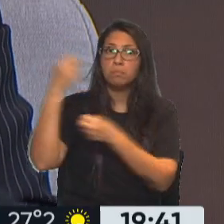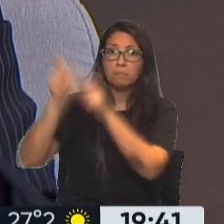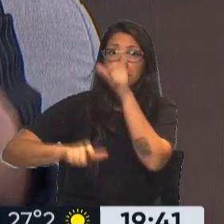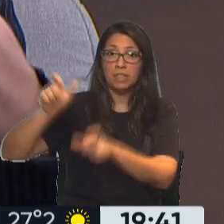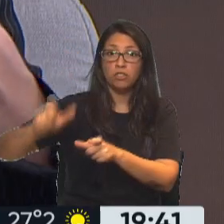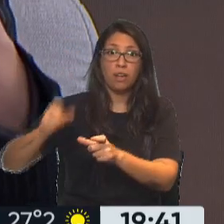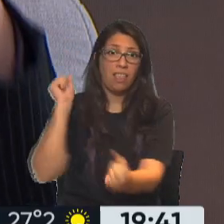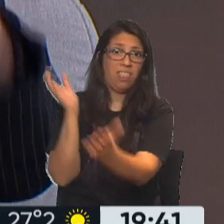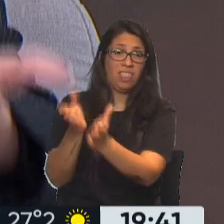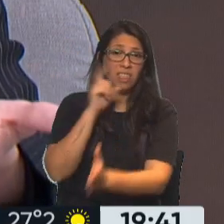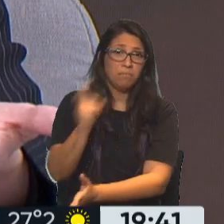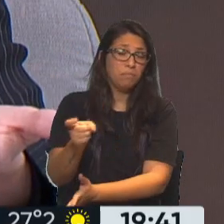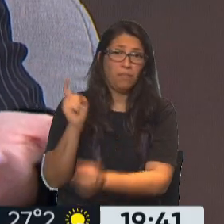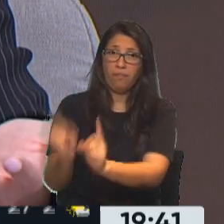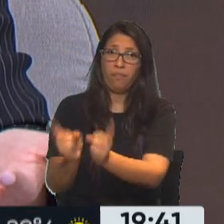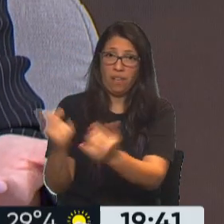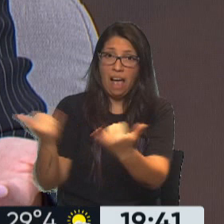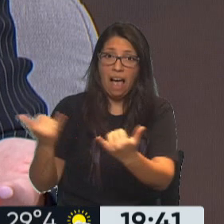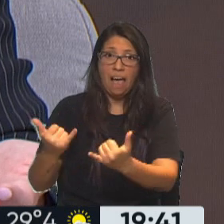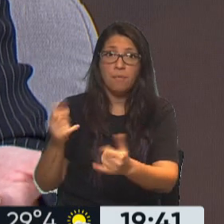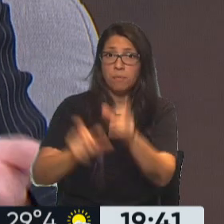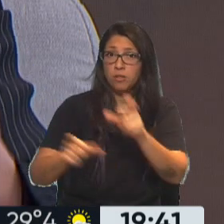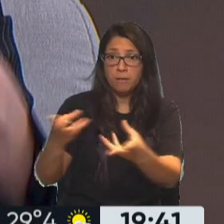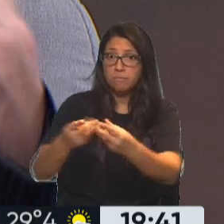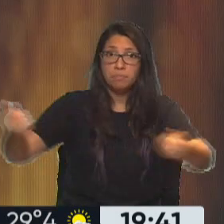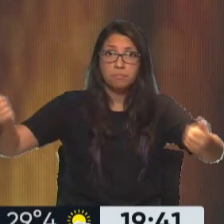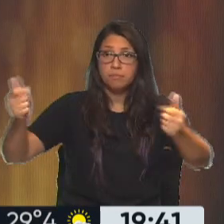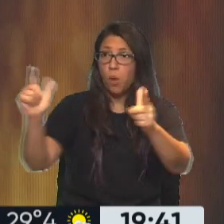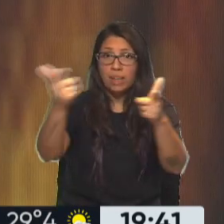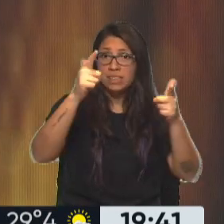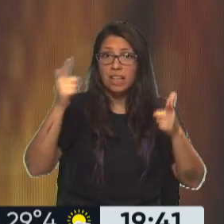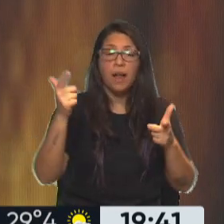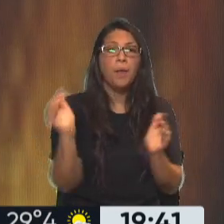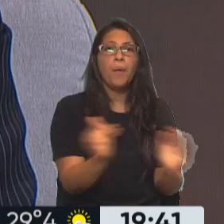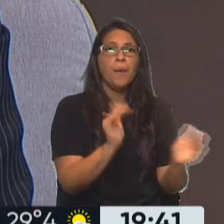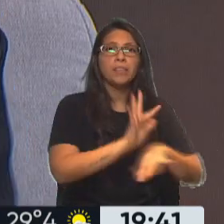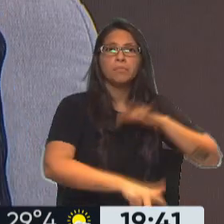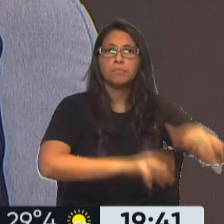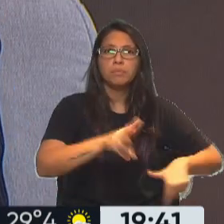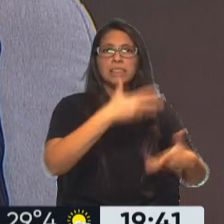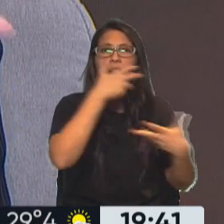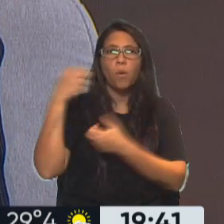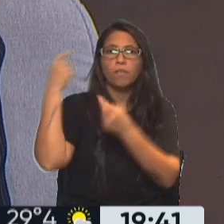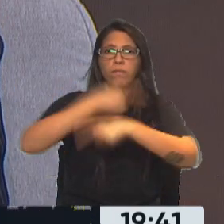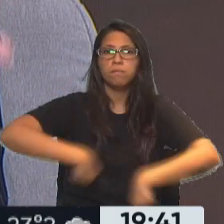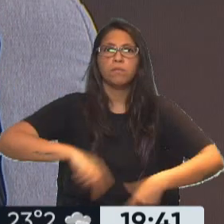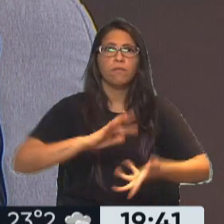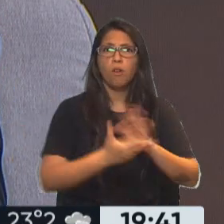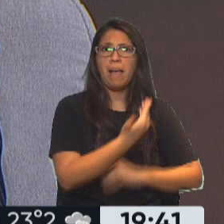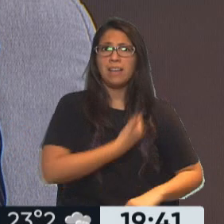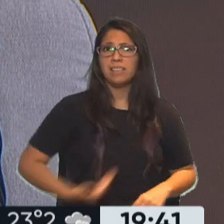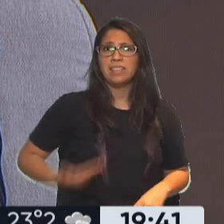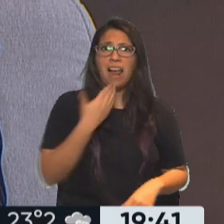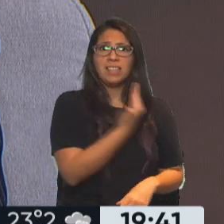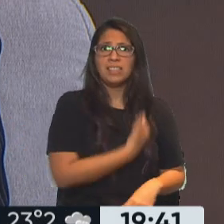personas, que son delitos que se siguen perpetuando porque esos desaparecidos no se encuentran, el robo de bebé, el secuestro, es a través del Estado, fue a través de la